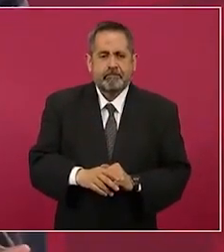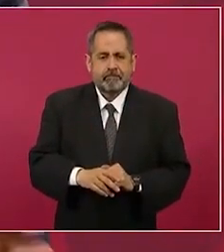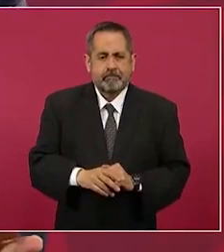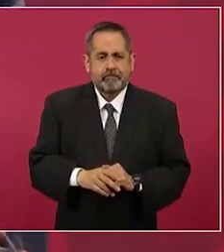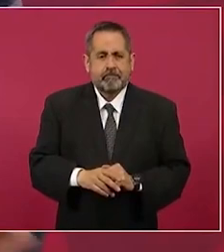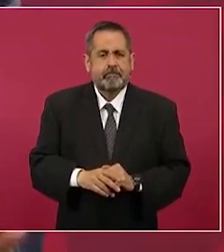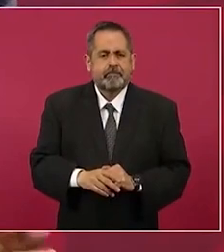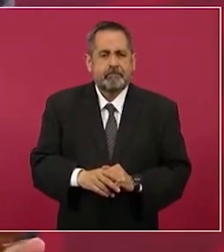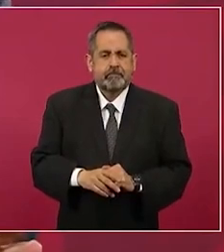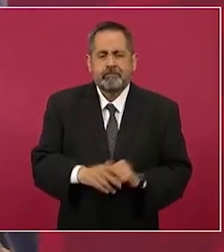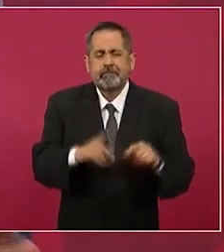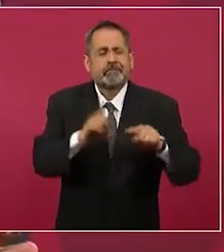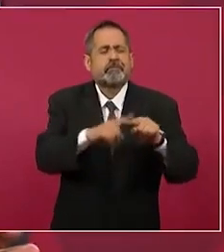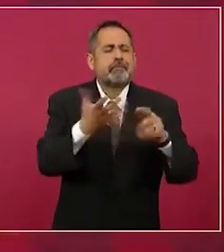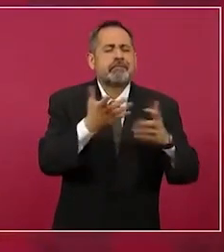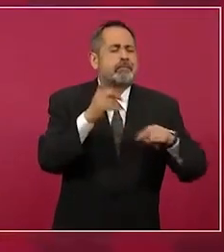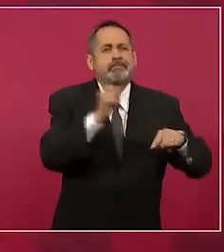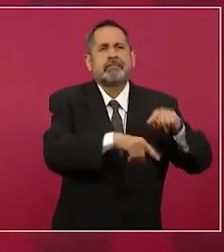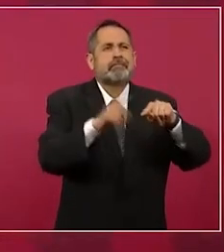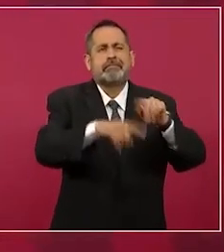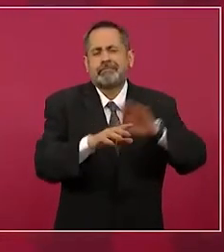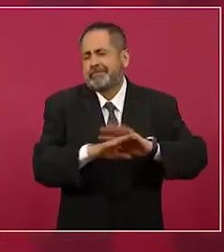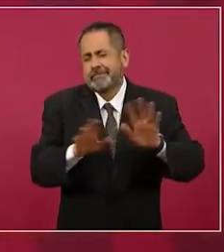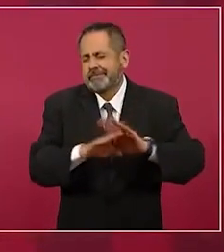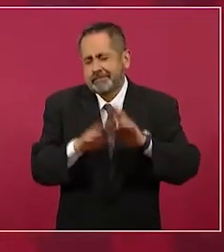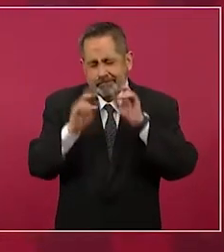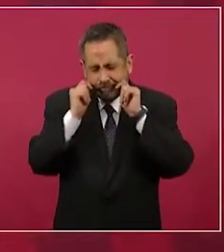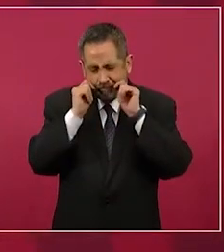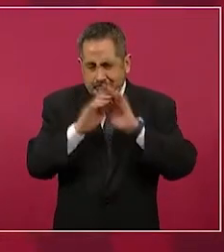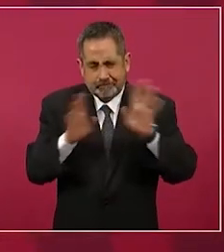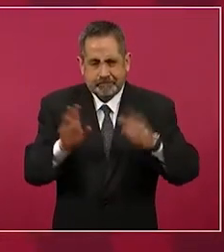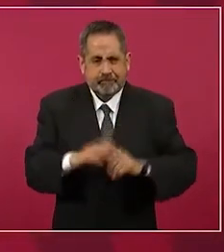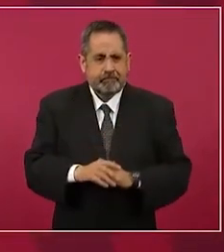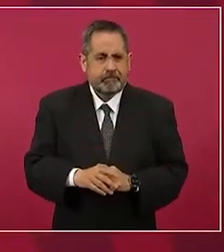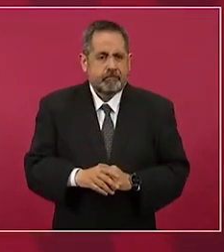los que lo hayan hecho. Eso es